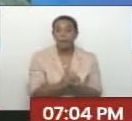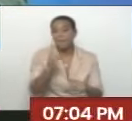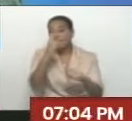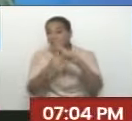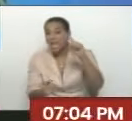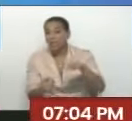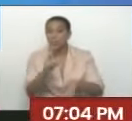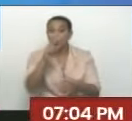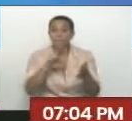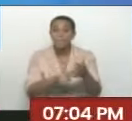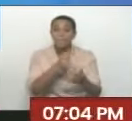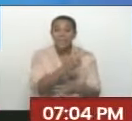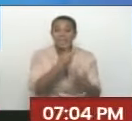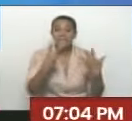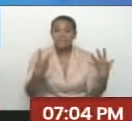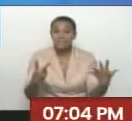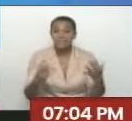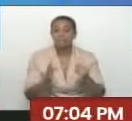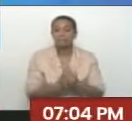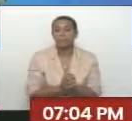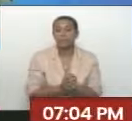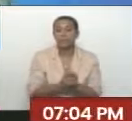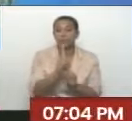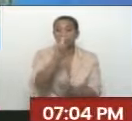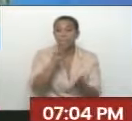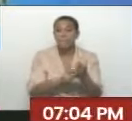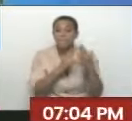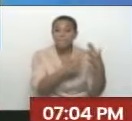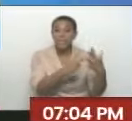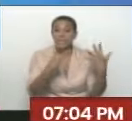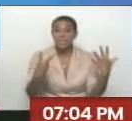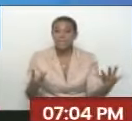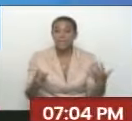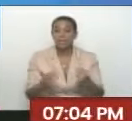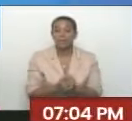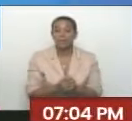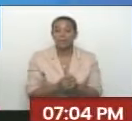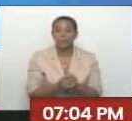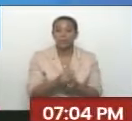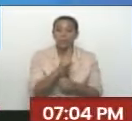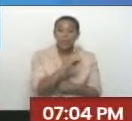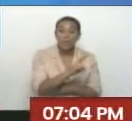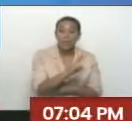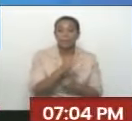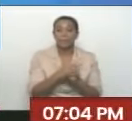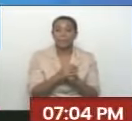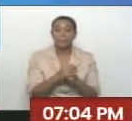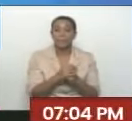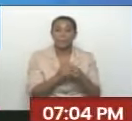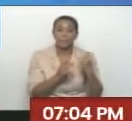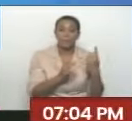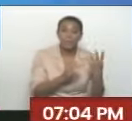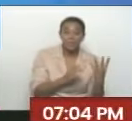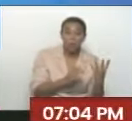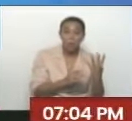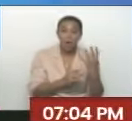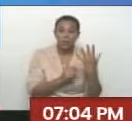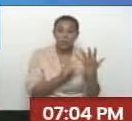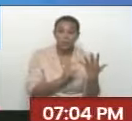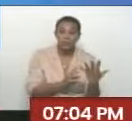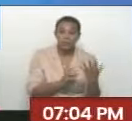plazo, 2027, quiere decir 2025, 26,